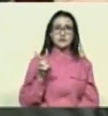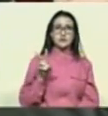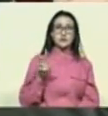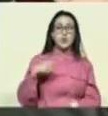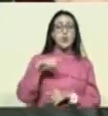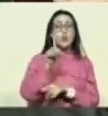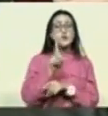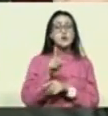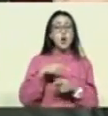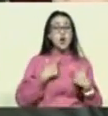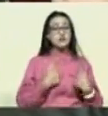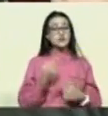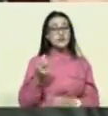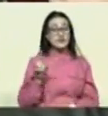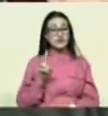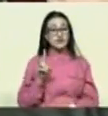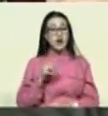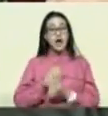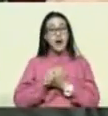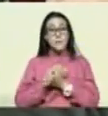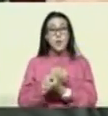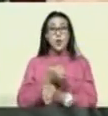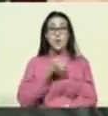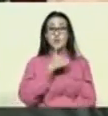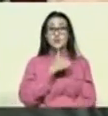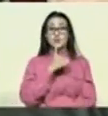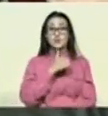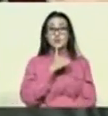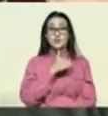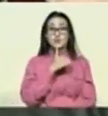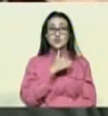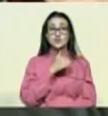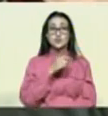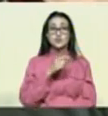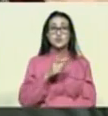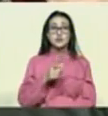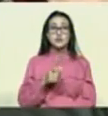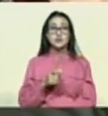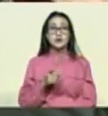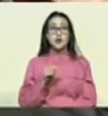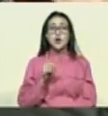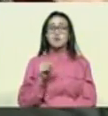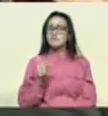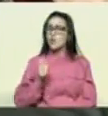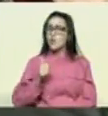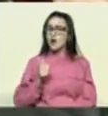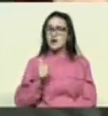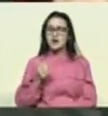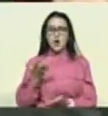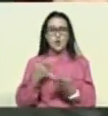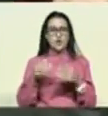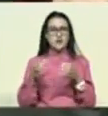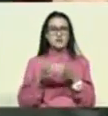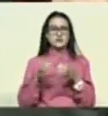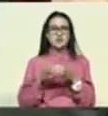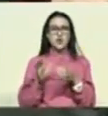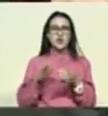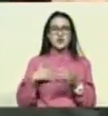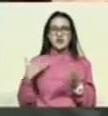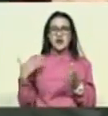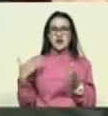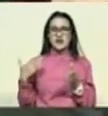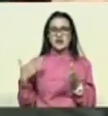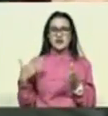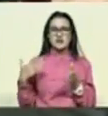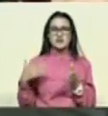solamente amor y tolerancia. Así que esto no distingue, no distingue. Es para cualquier tipo de organización que pretenda